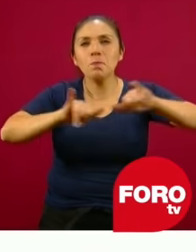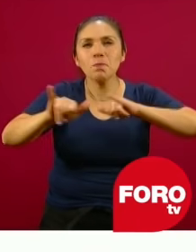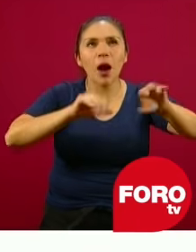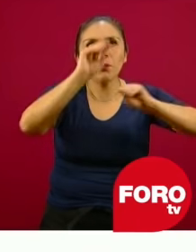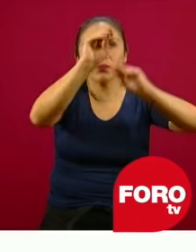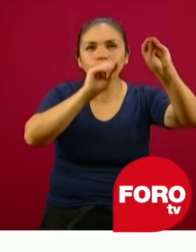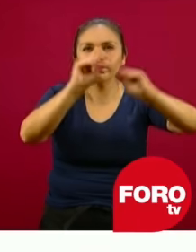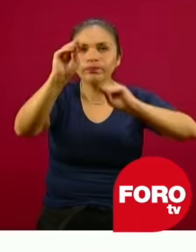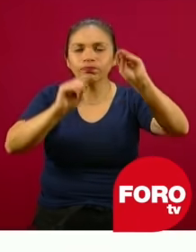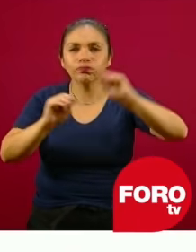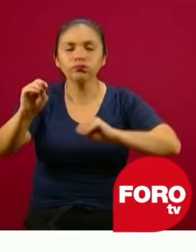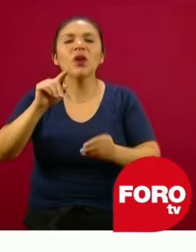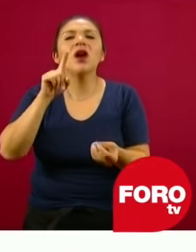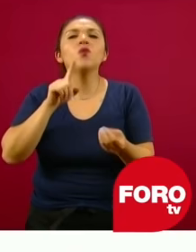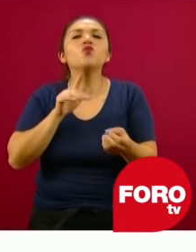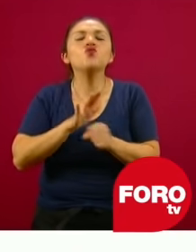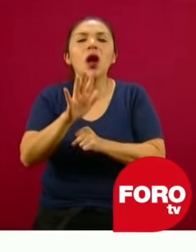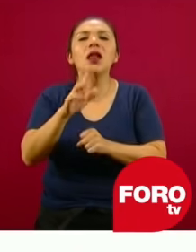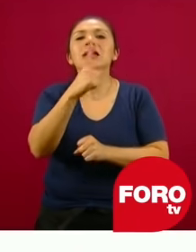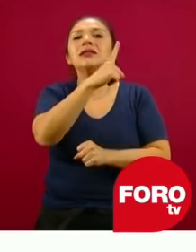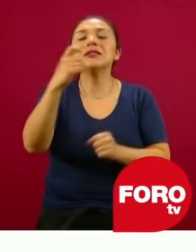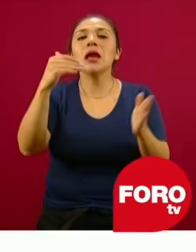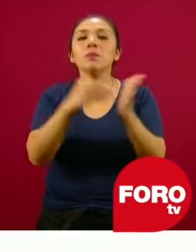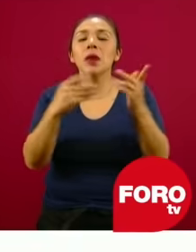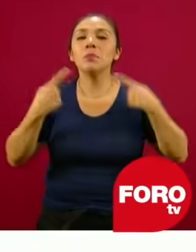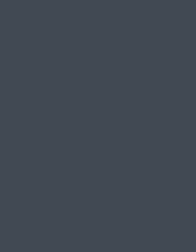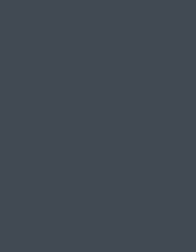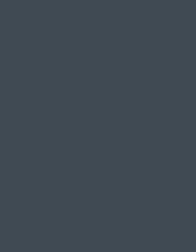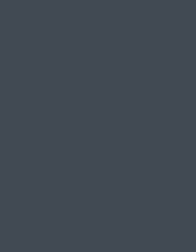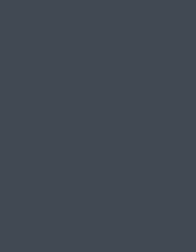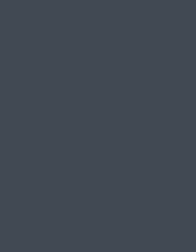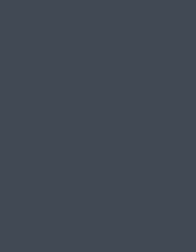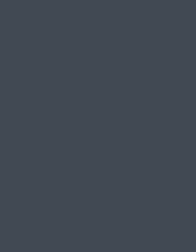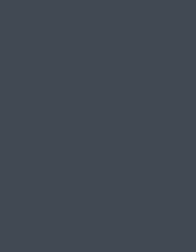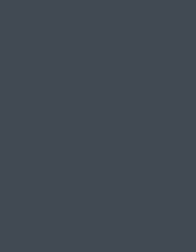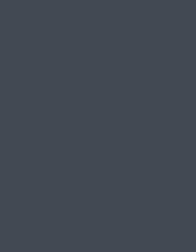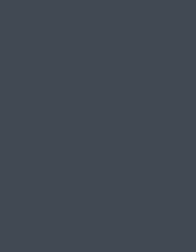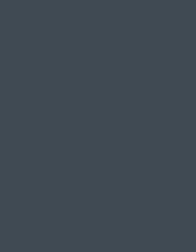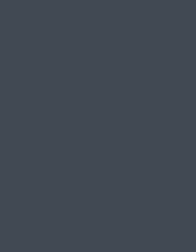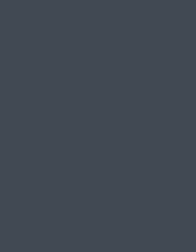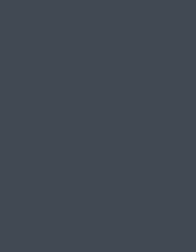tasa de incidencia acumulada por 100 mil habitantes. Gracias. Gracias. Gracias.